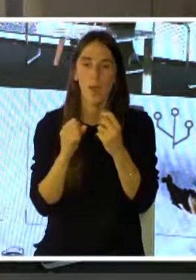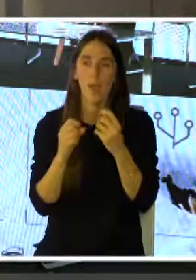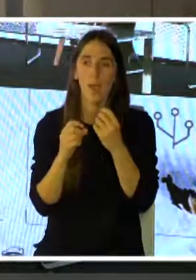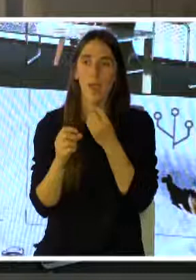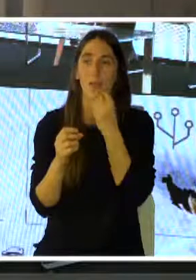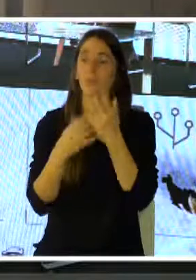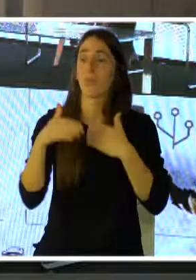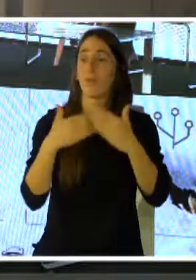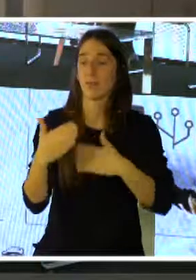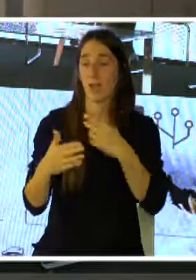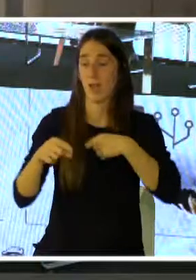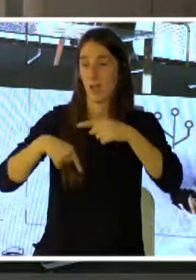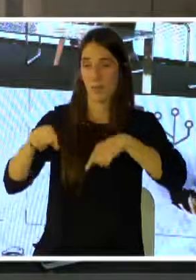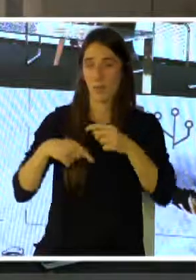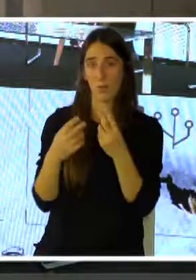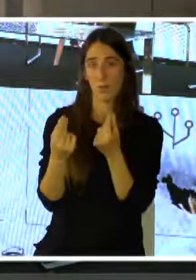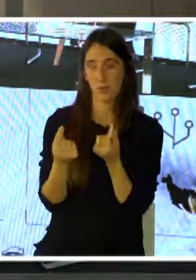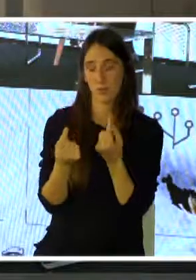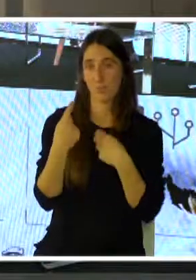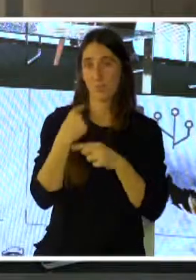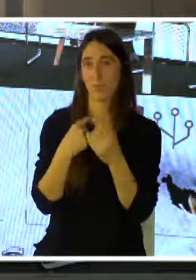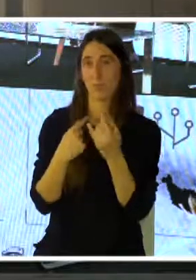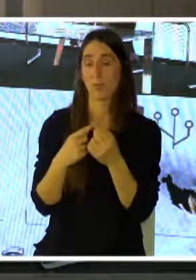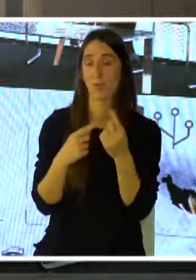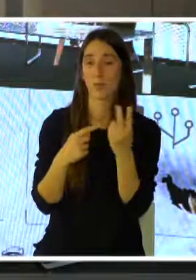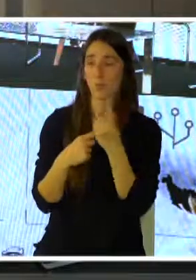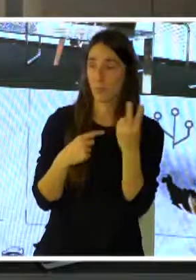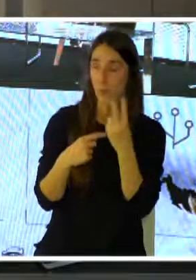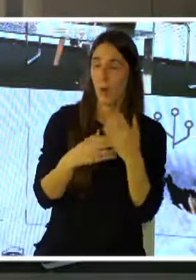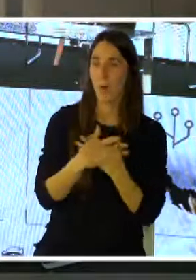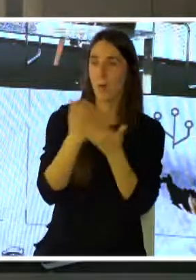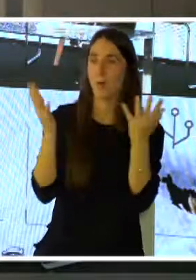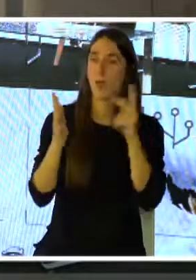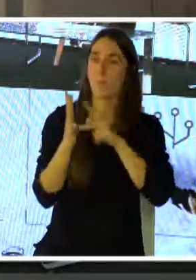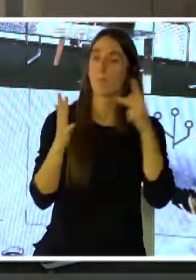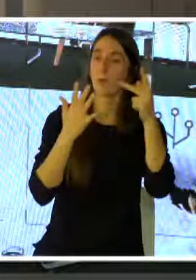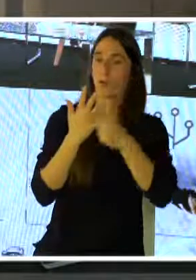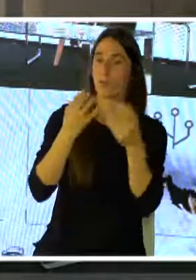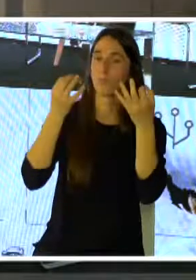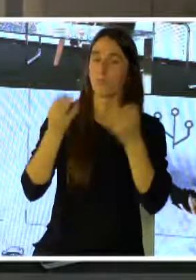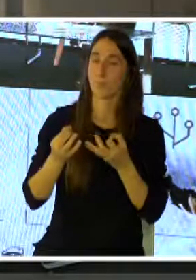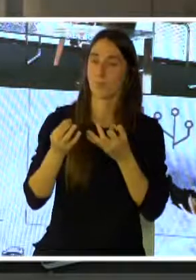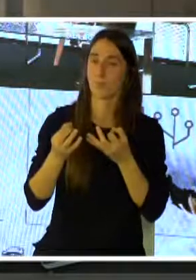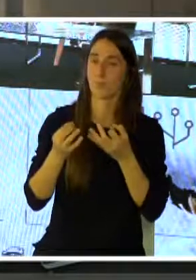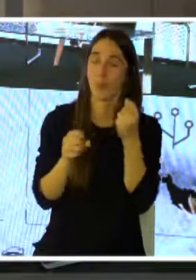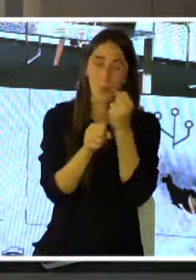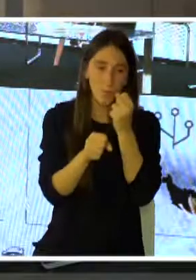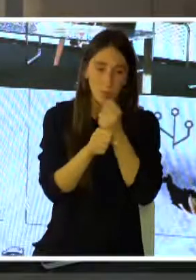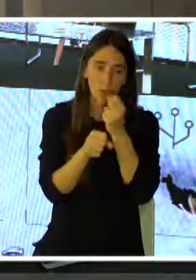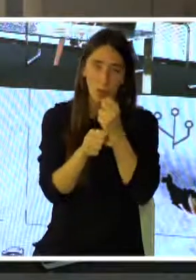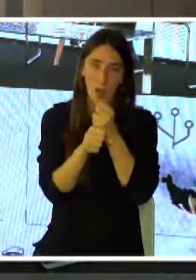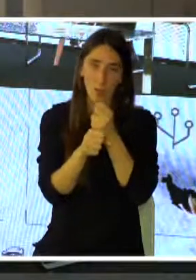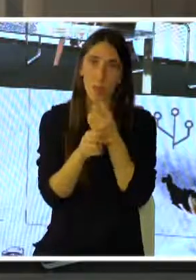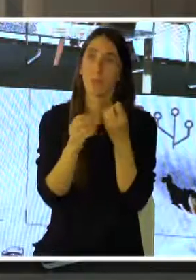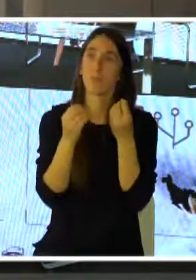financiera. Entonces, en ese marco, con Juan vamos a mostrar proyectos concretos en los cuales estamos trabajando, en el